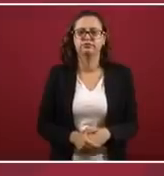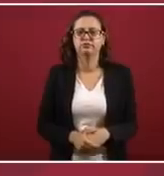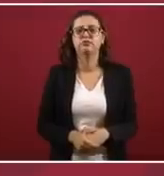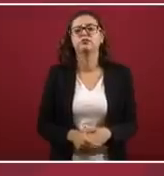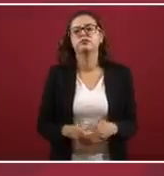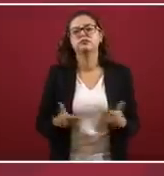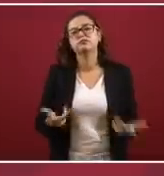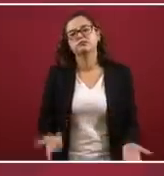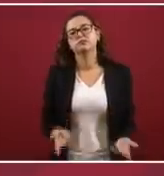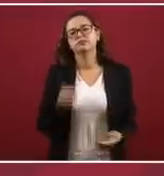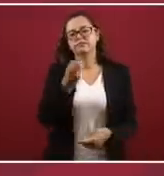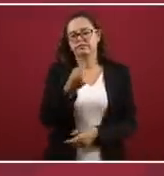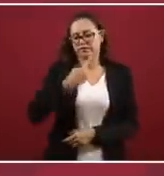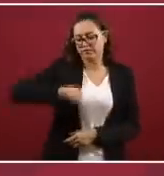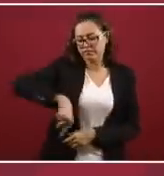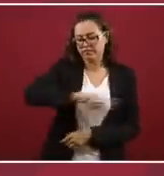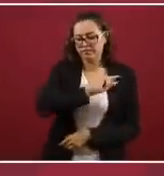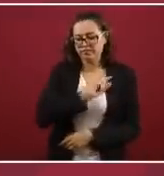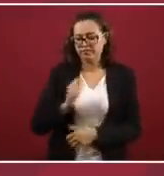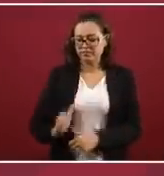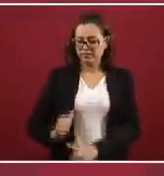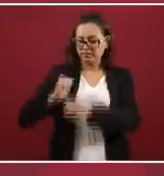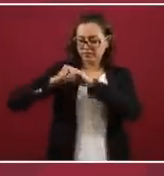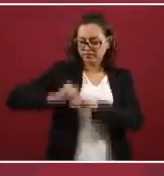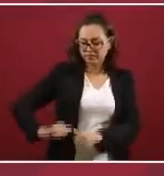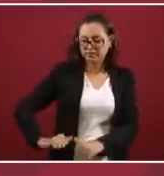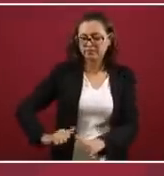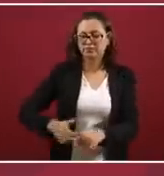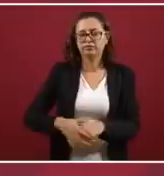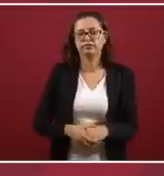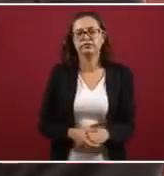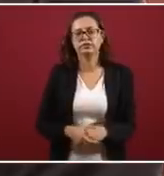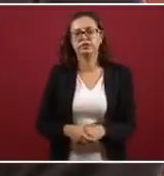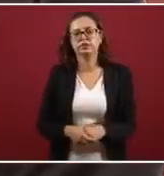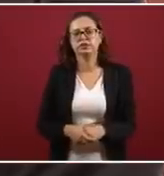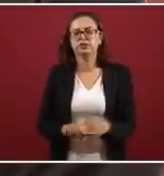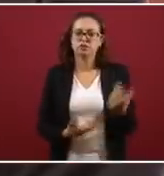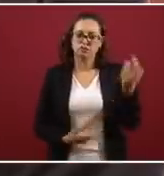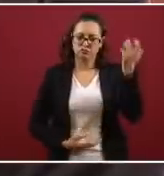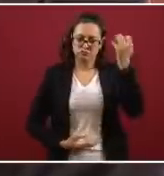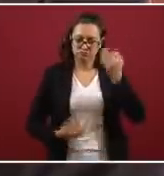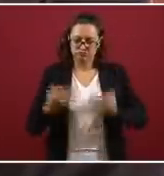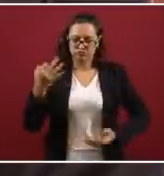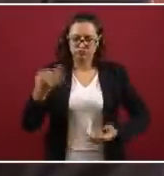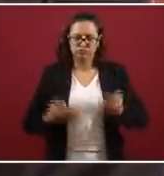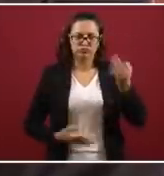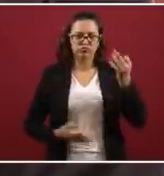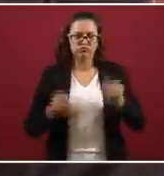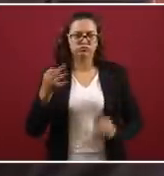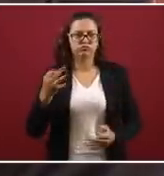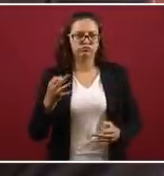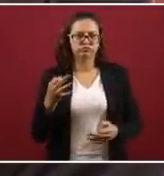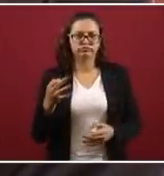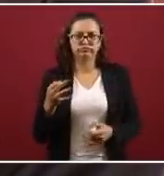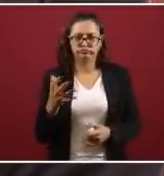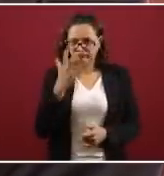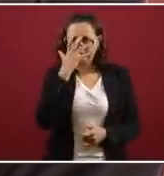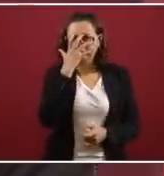con autoridad, como verdaderos jueces, tenemos